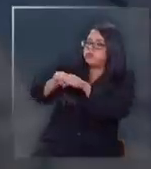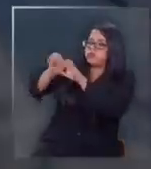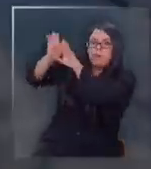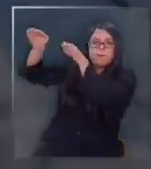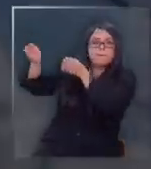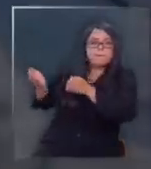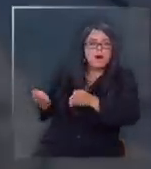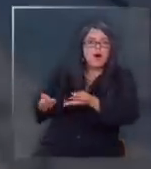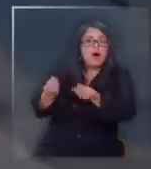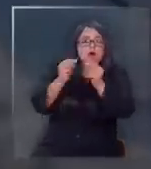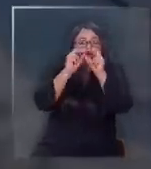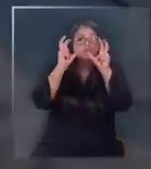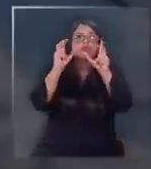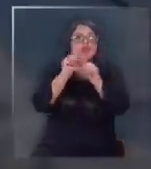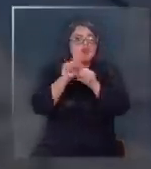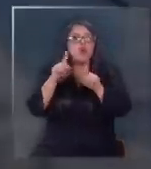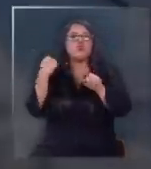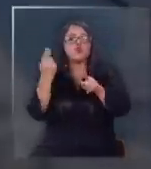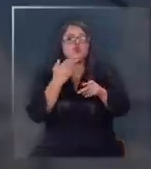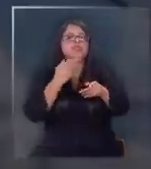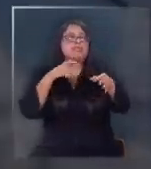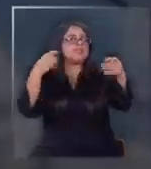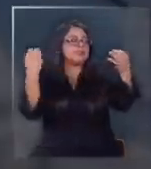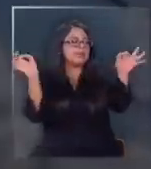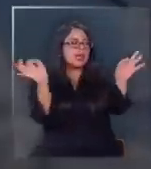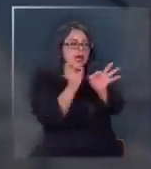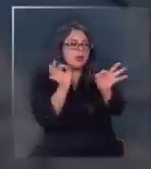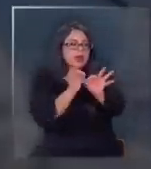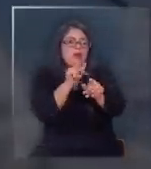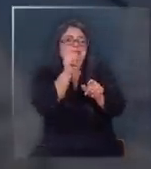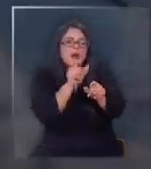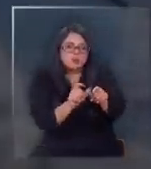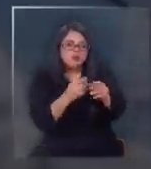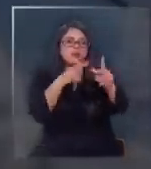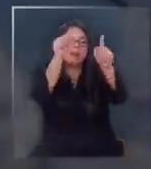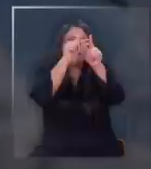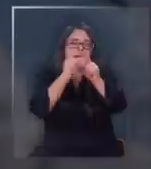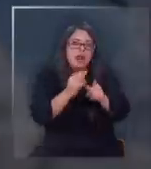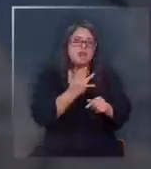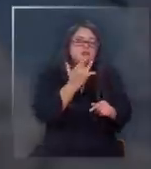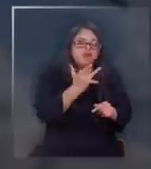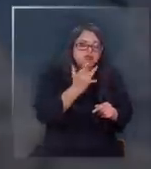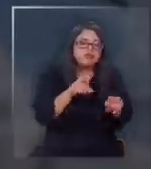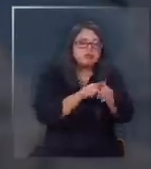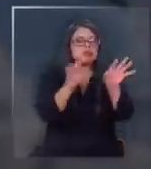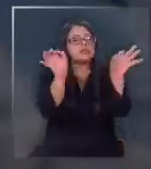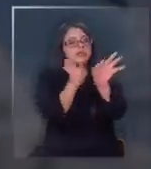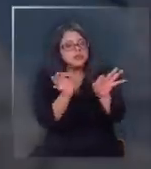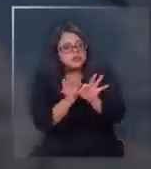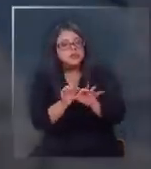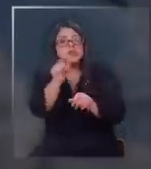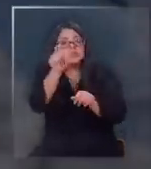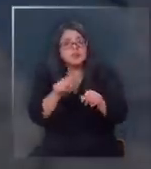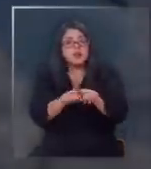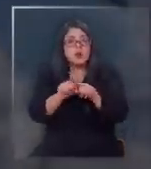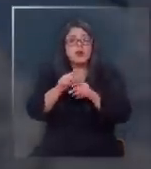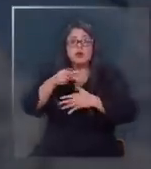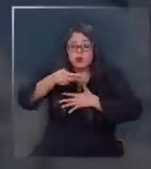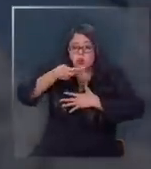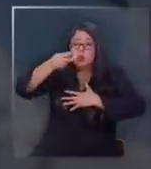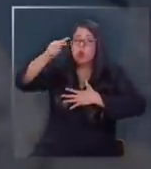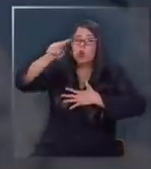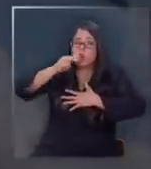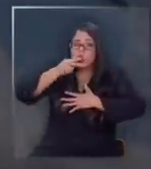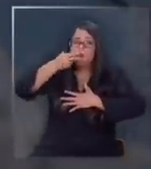despertar. Entonces uno tiene que tratar de explicarle de la mejor manera posible, con las palabras más simples, e instarlo a que vuelva a tener una función